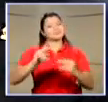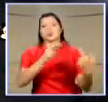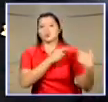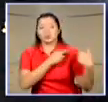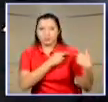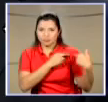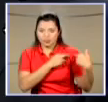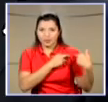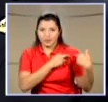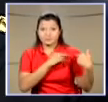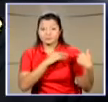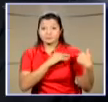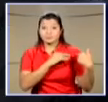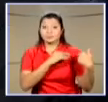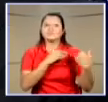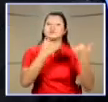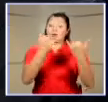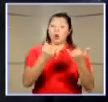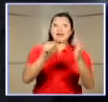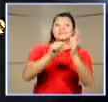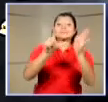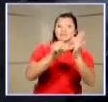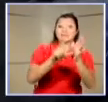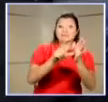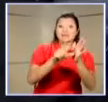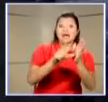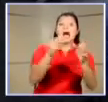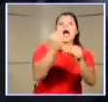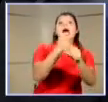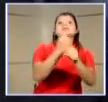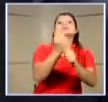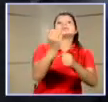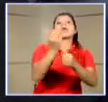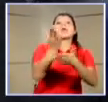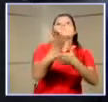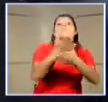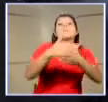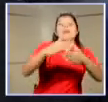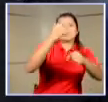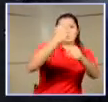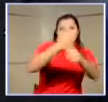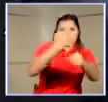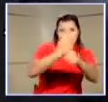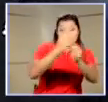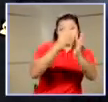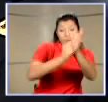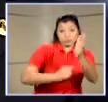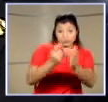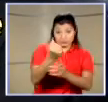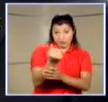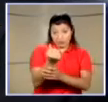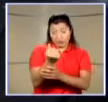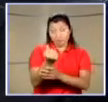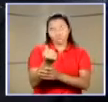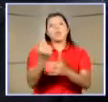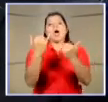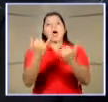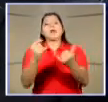no es completa, de recortar algunos de los gastos. La otra parte que hay que hacer es, por el lado de los ingresos,